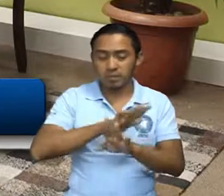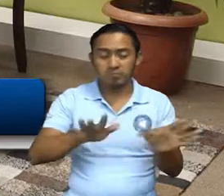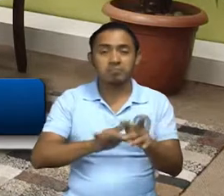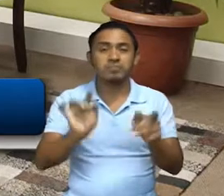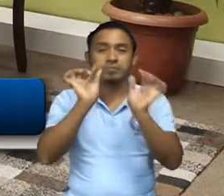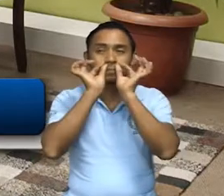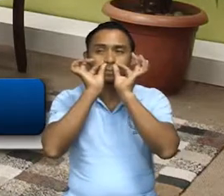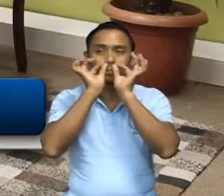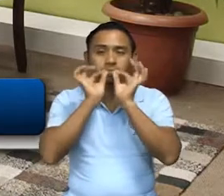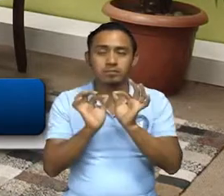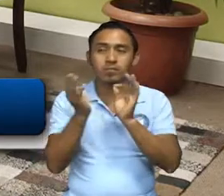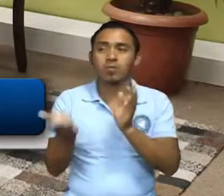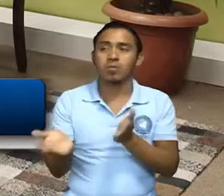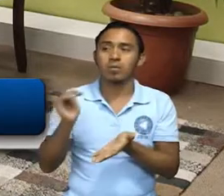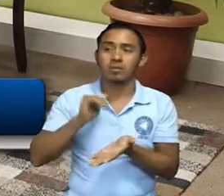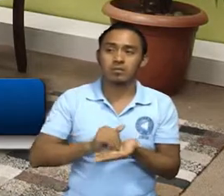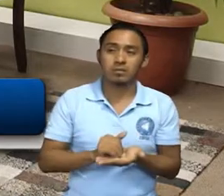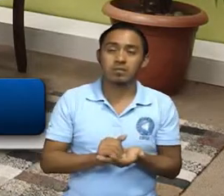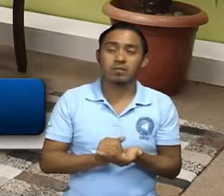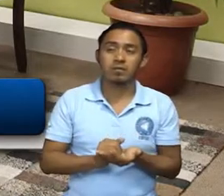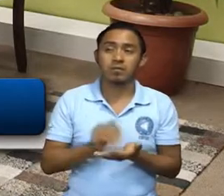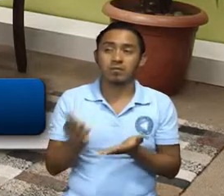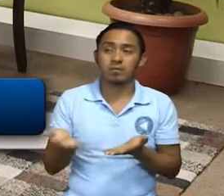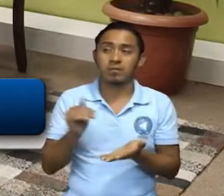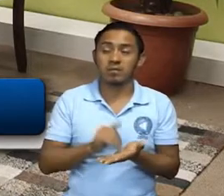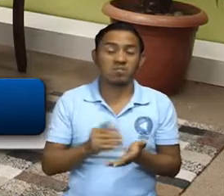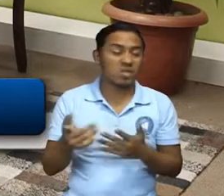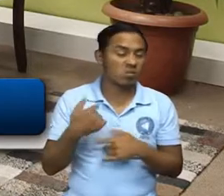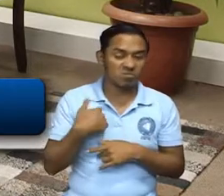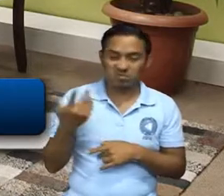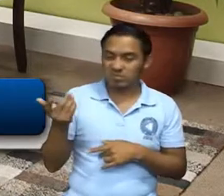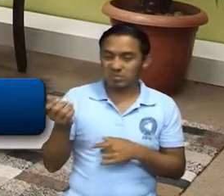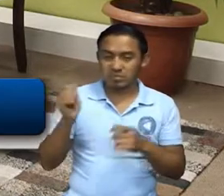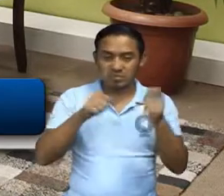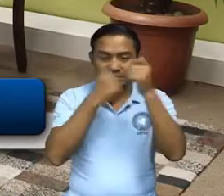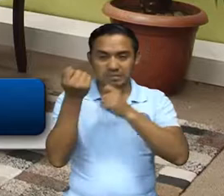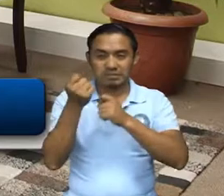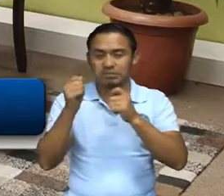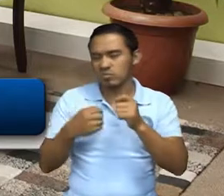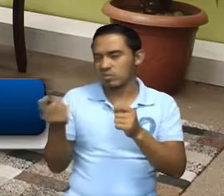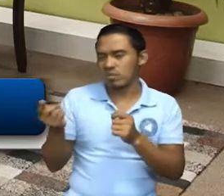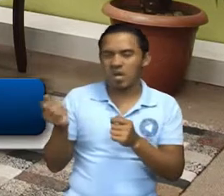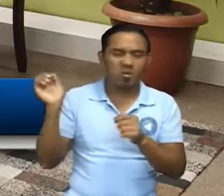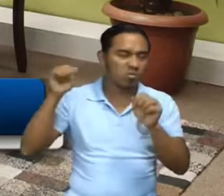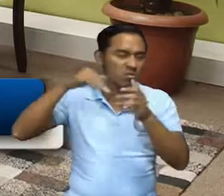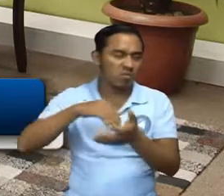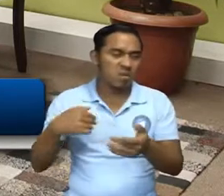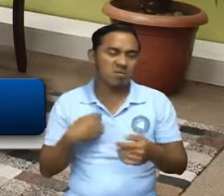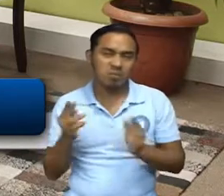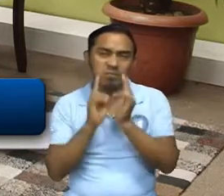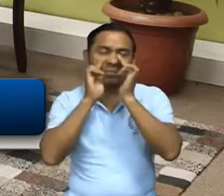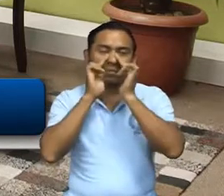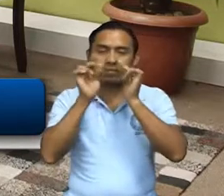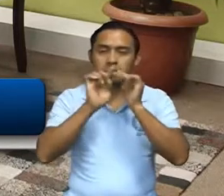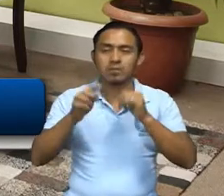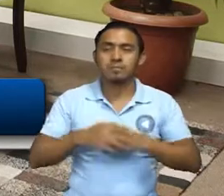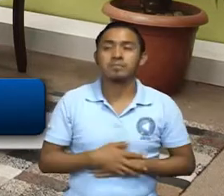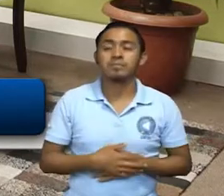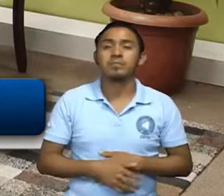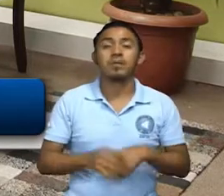me fracturé nuevamente y ya no me lo quise hacer por la experiencia que tuve de pasar con eso. Por el trauma. Correcto. Pero se